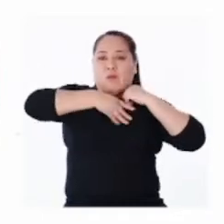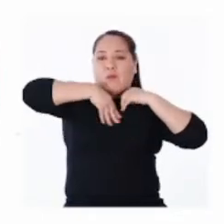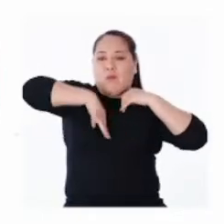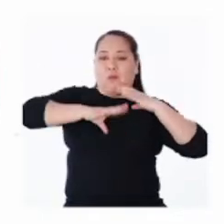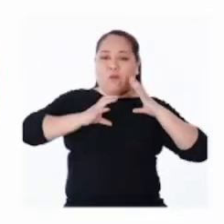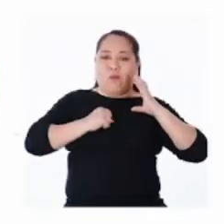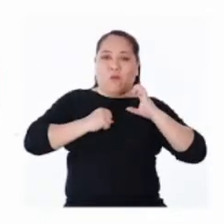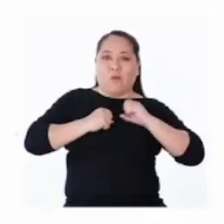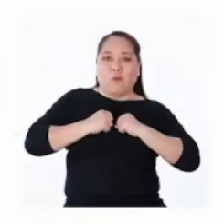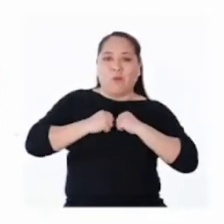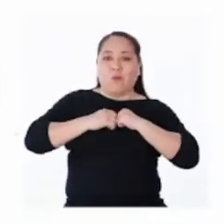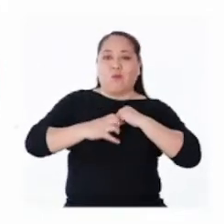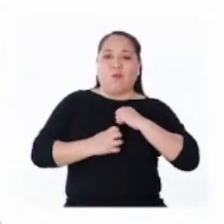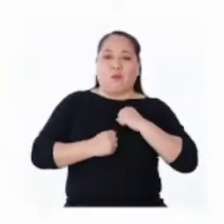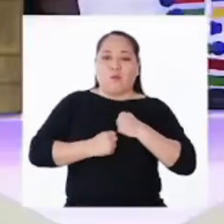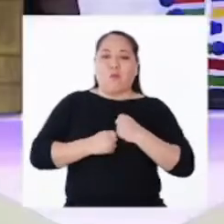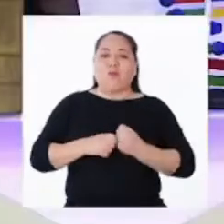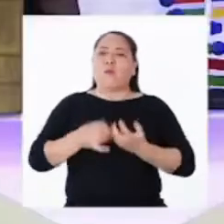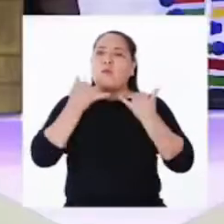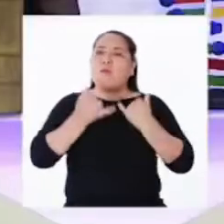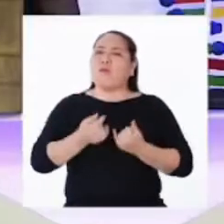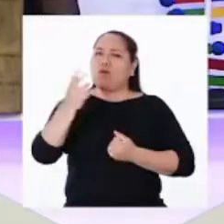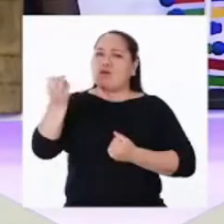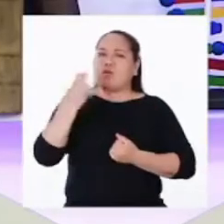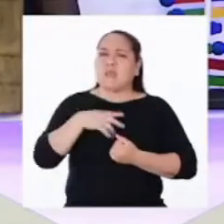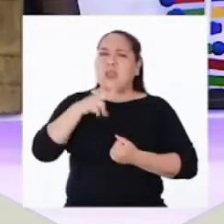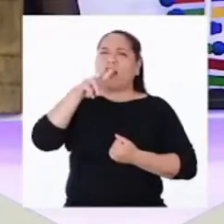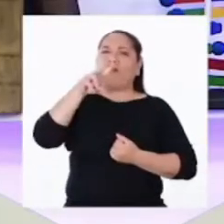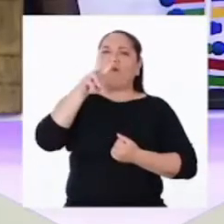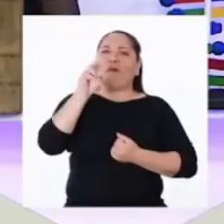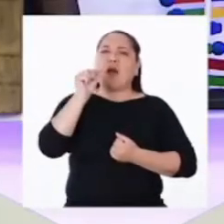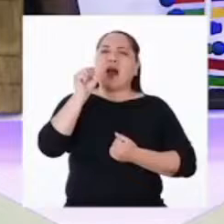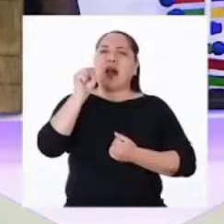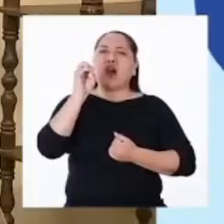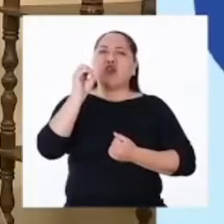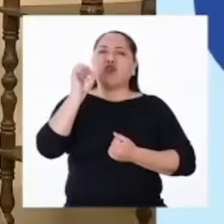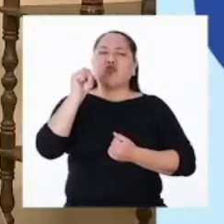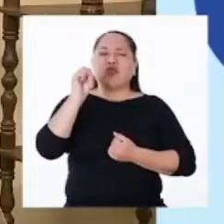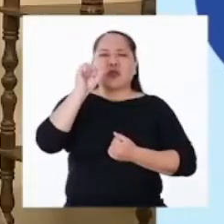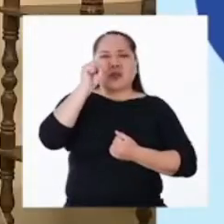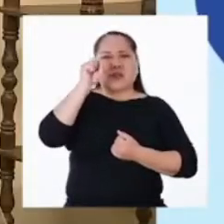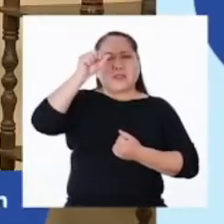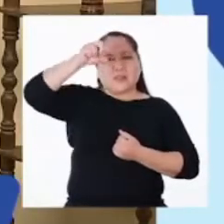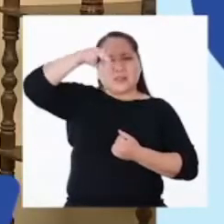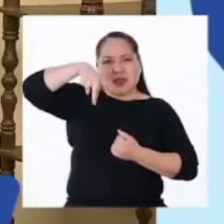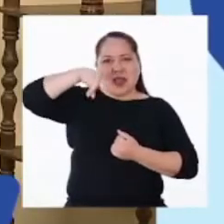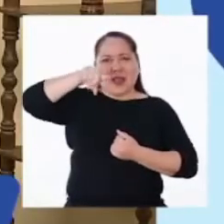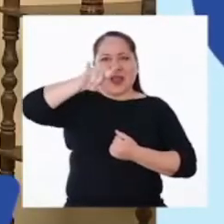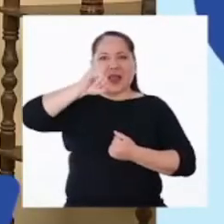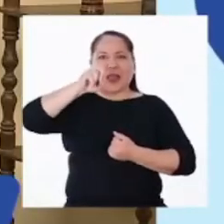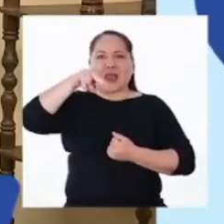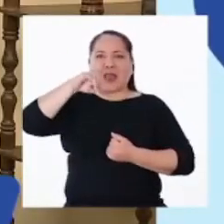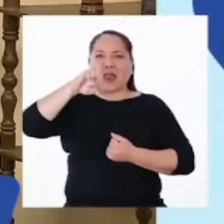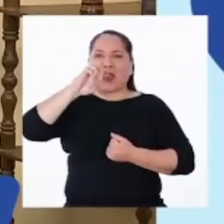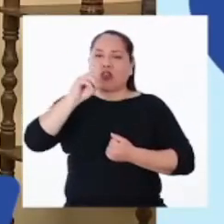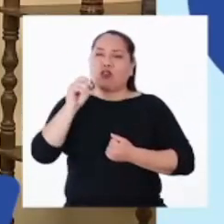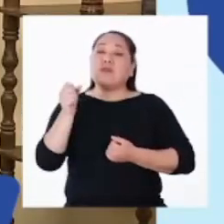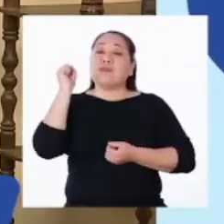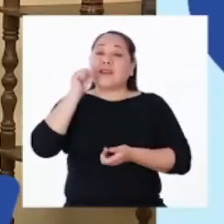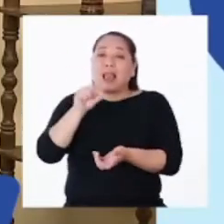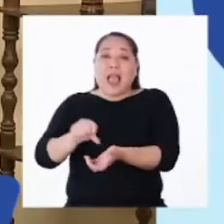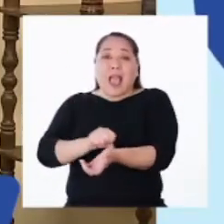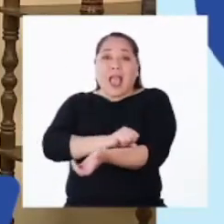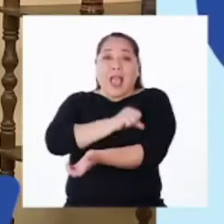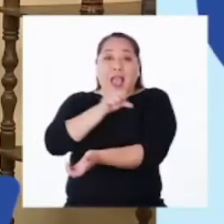relajan entre latido y latido. ¿Y ahora pueden hablarme de los vasos sanguíneos? Claro, las arterias son los vasos